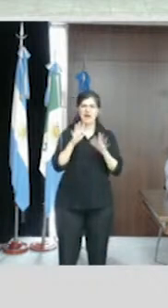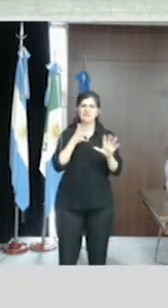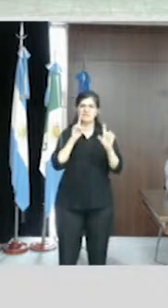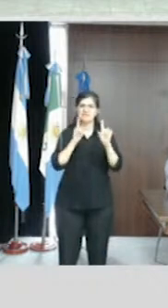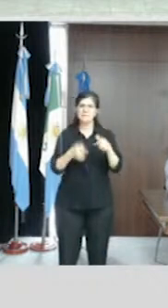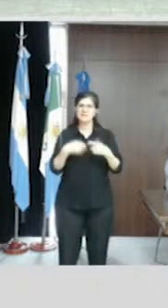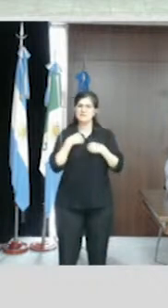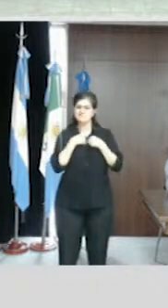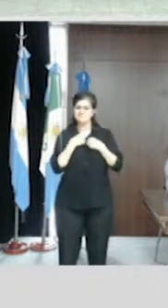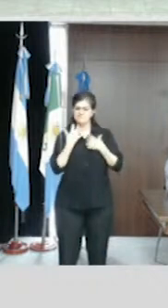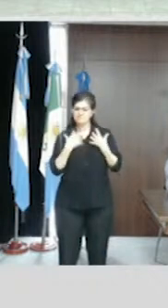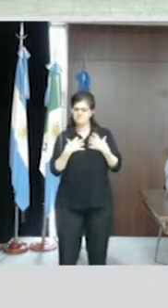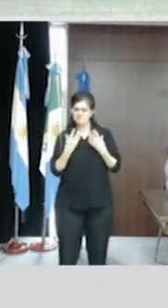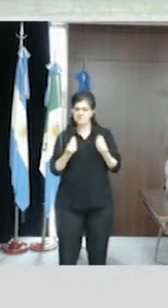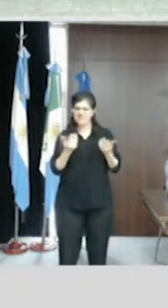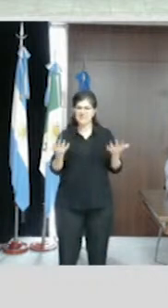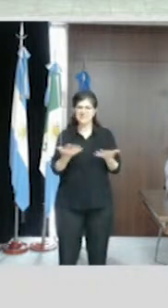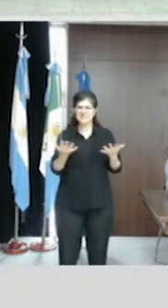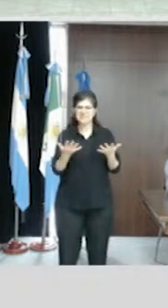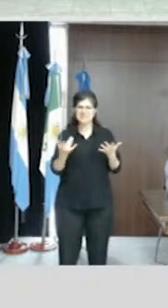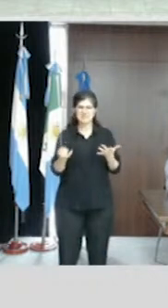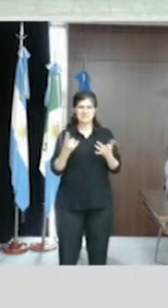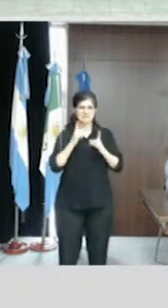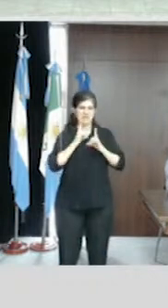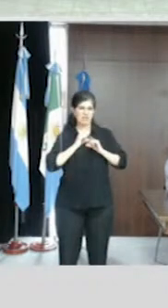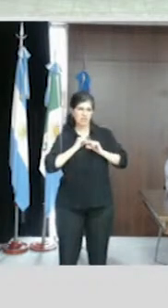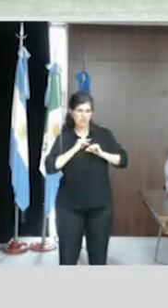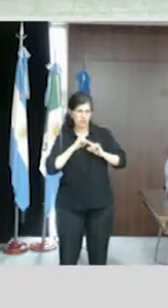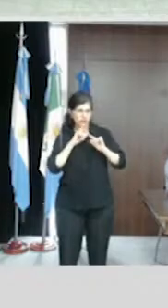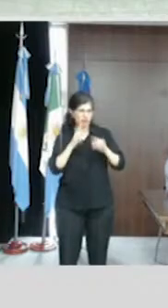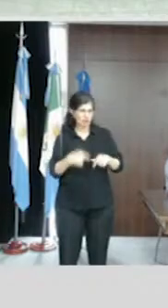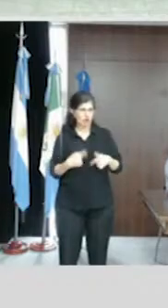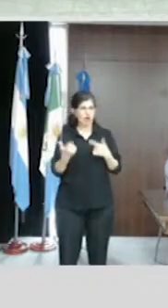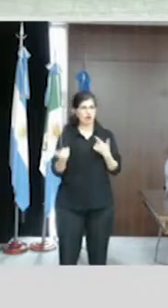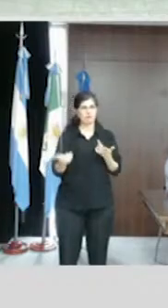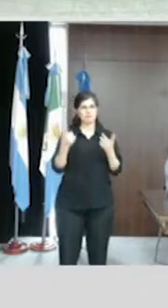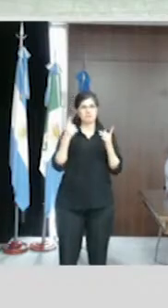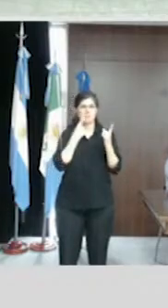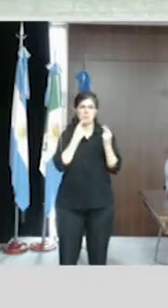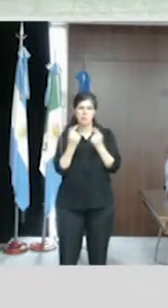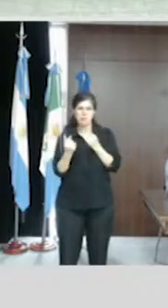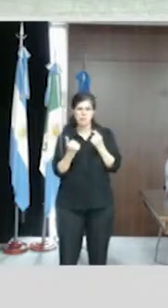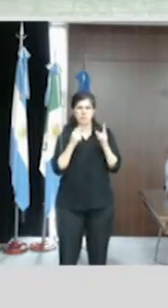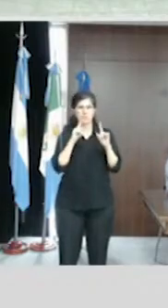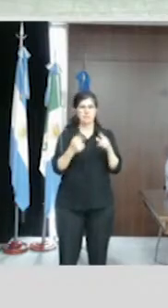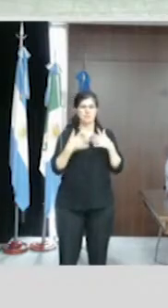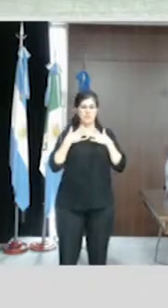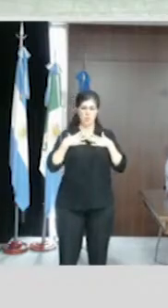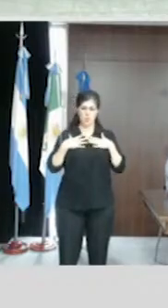los reproches, y todo esto tiene que ver con el dolor espiritual. El dolor físico que va a ir